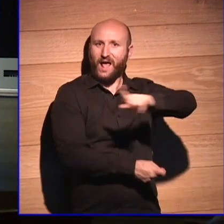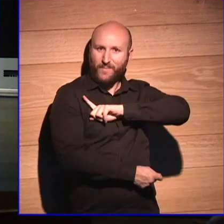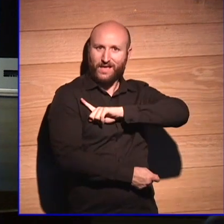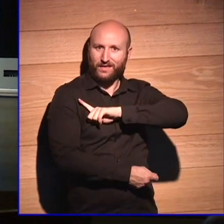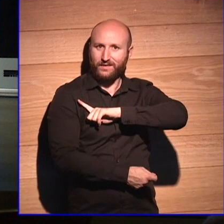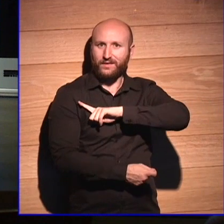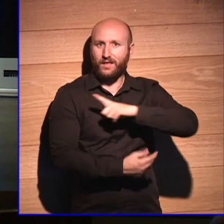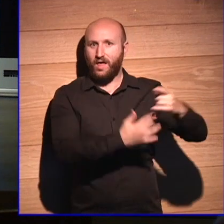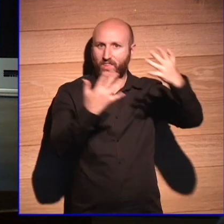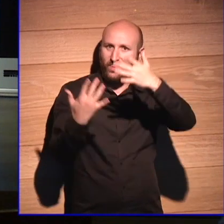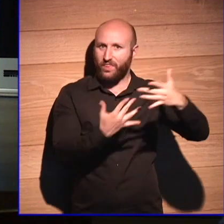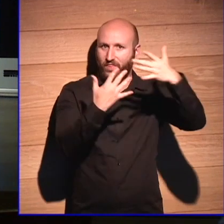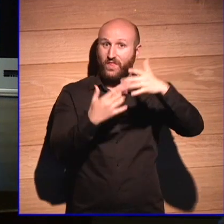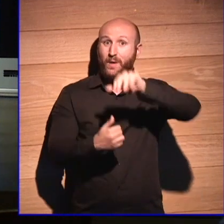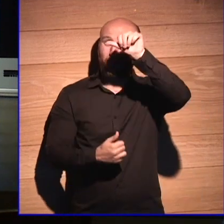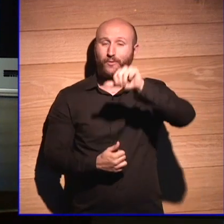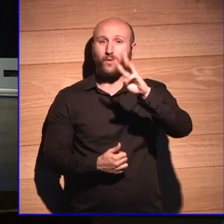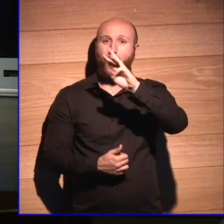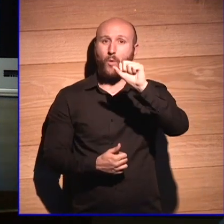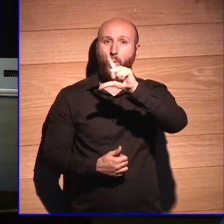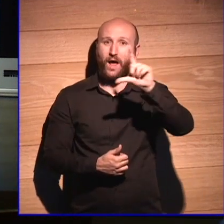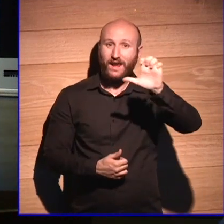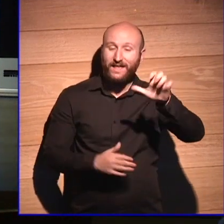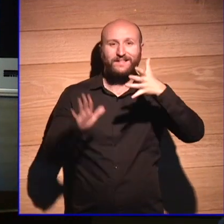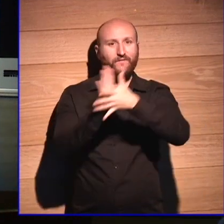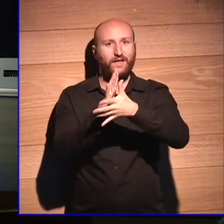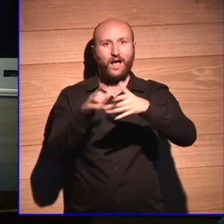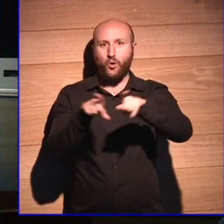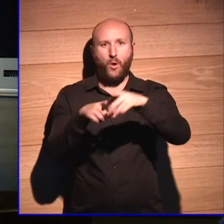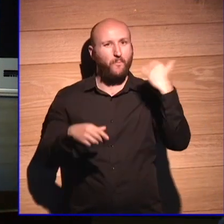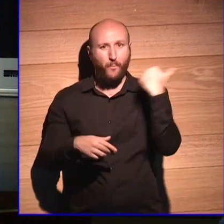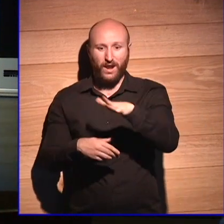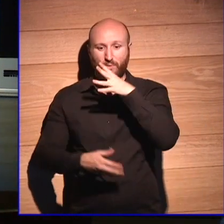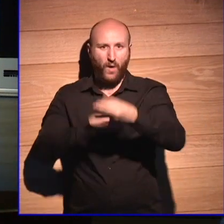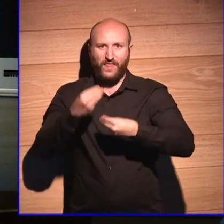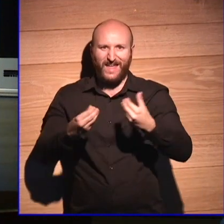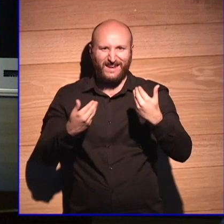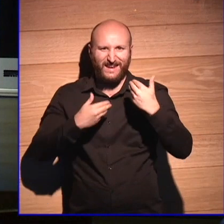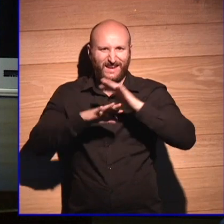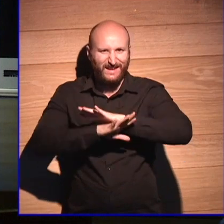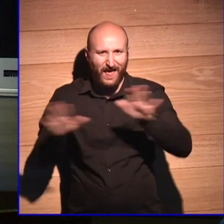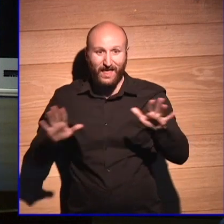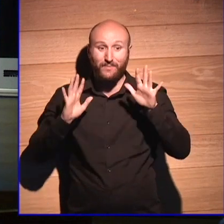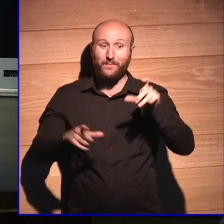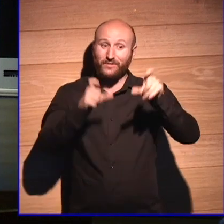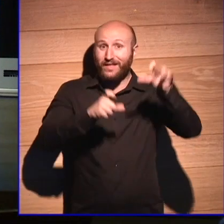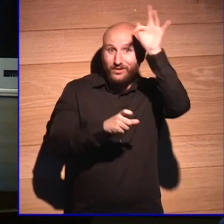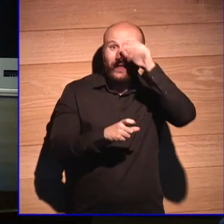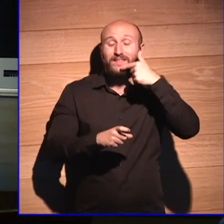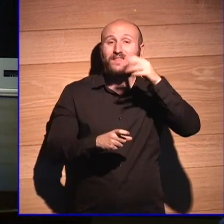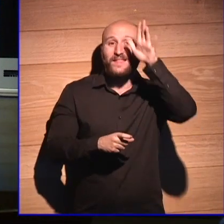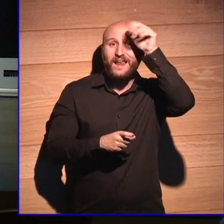tecnología. WALL-E yo pienso que sería como lo malo porque no hacemos nada, pero hay muchos teóricos que dicen que la